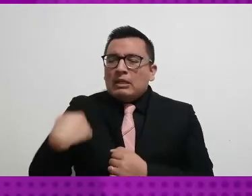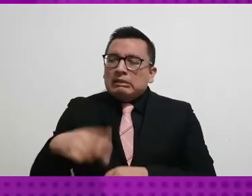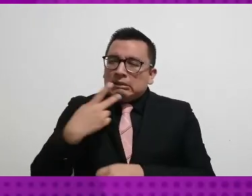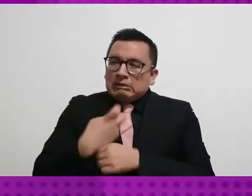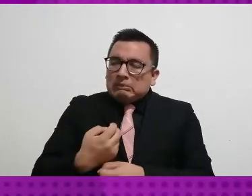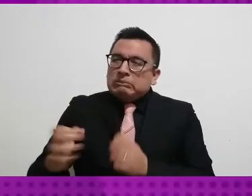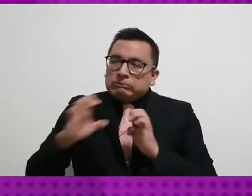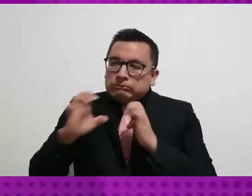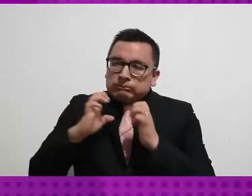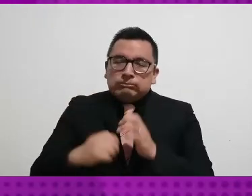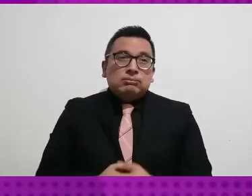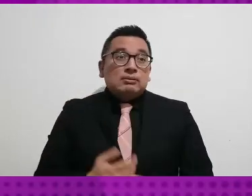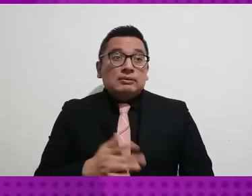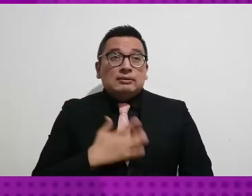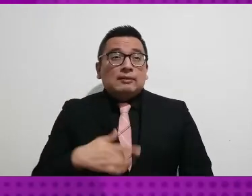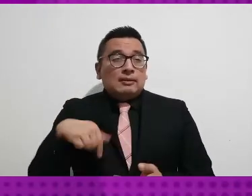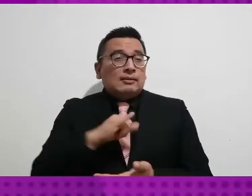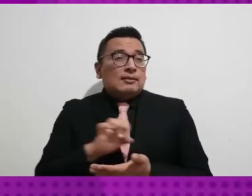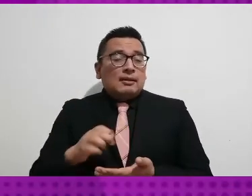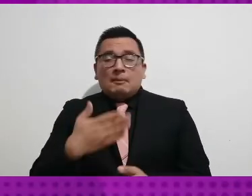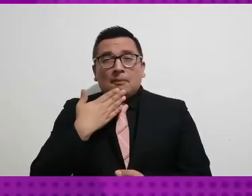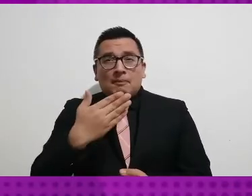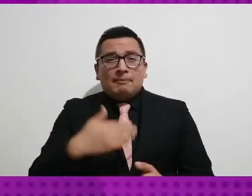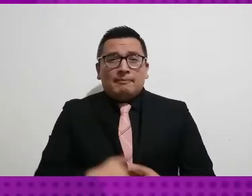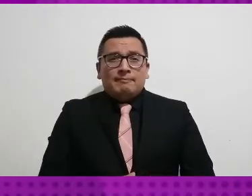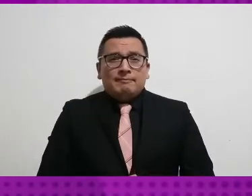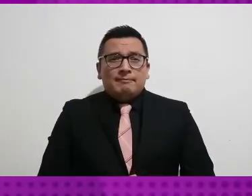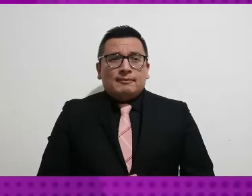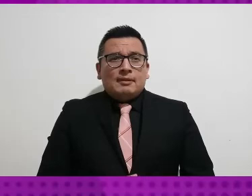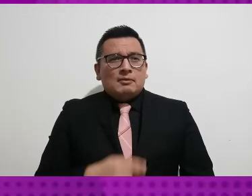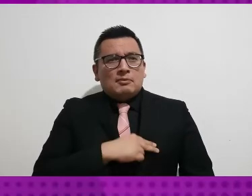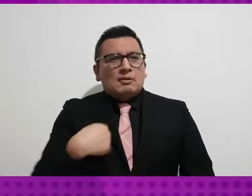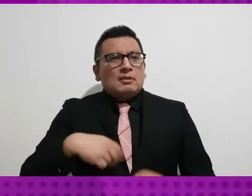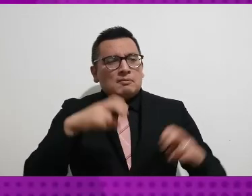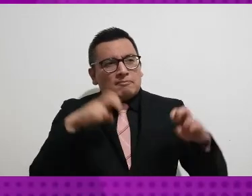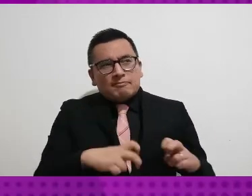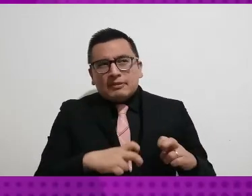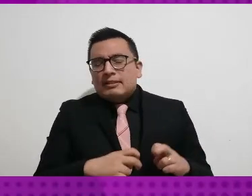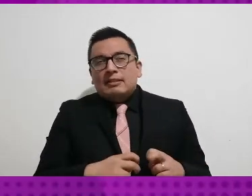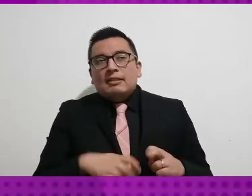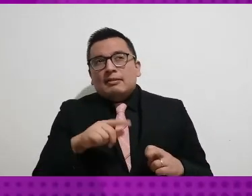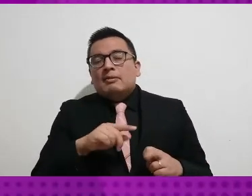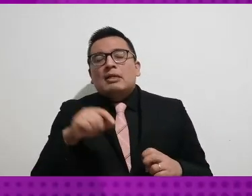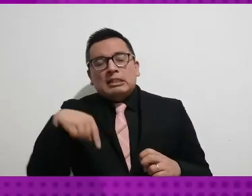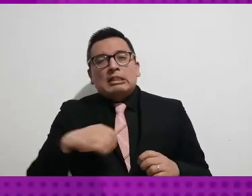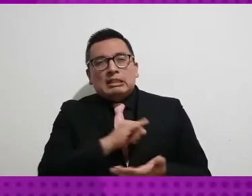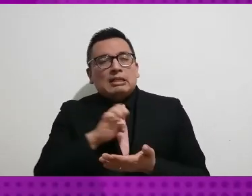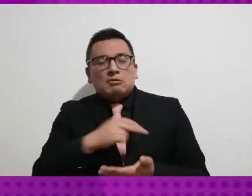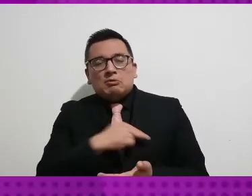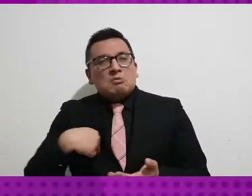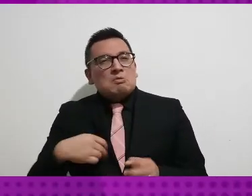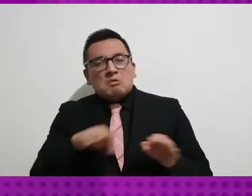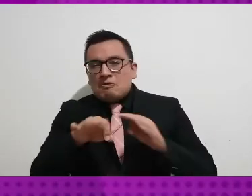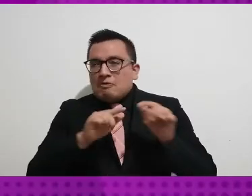me parece un excelente trabajo de este instituto y pues seguiremos a la orden trabajando y pues estaremos